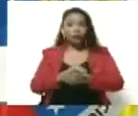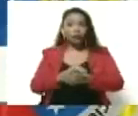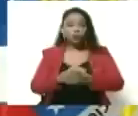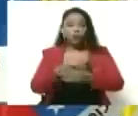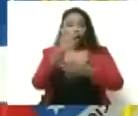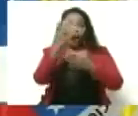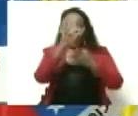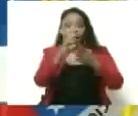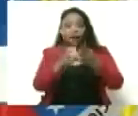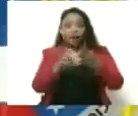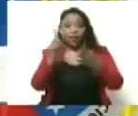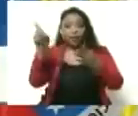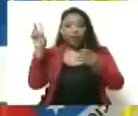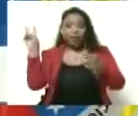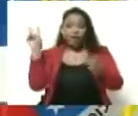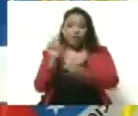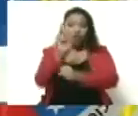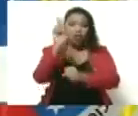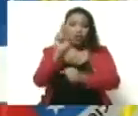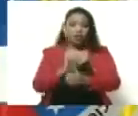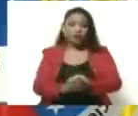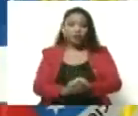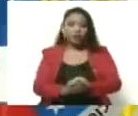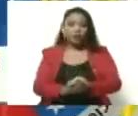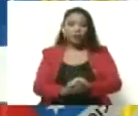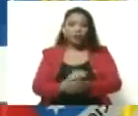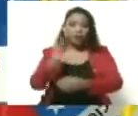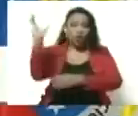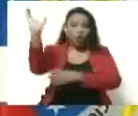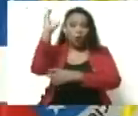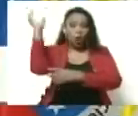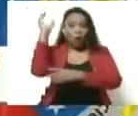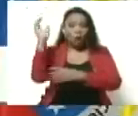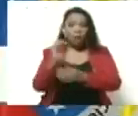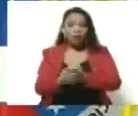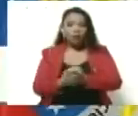característico de esa violencia colombiana.